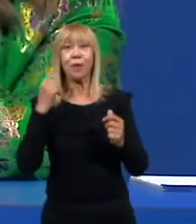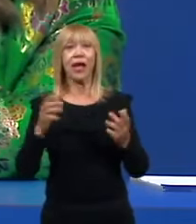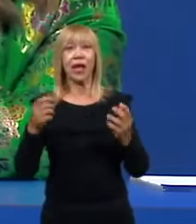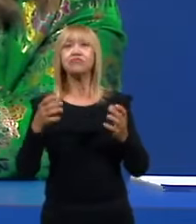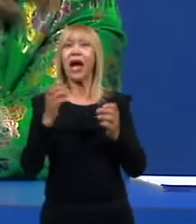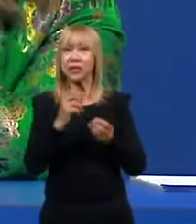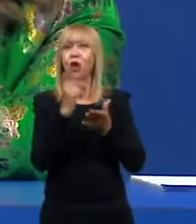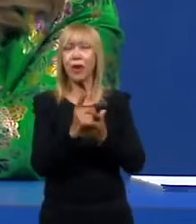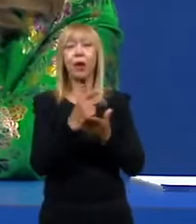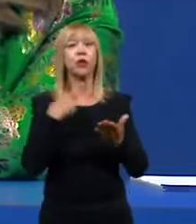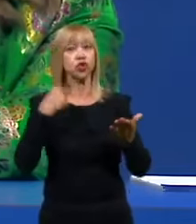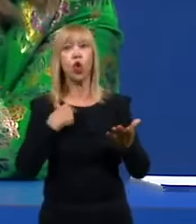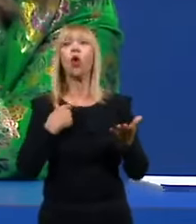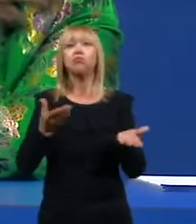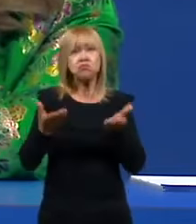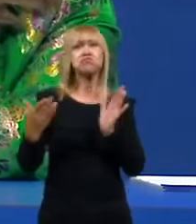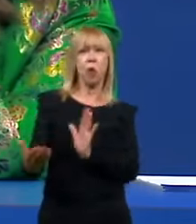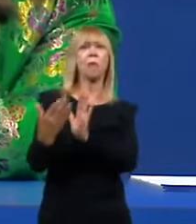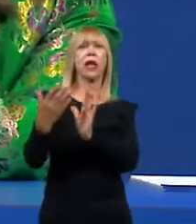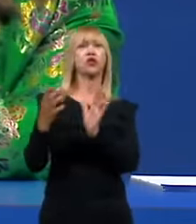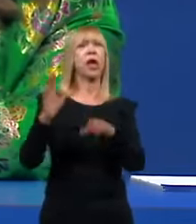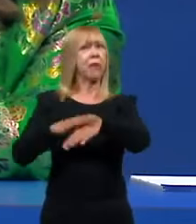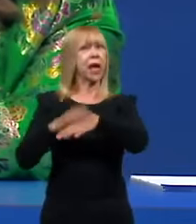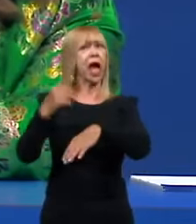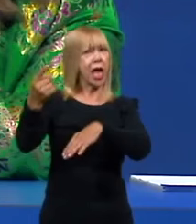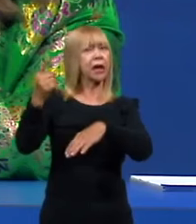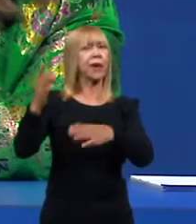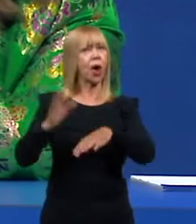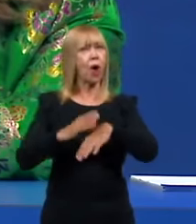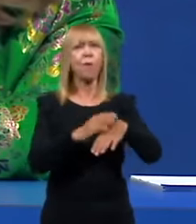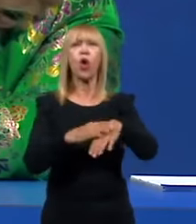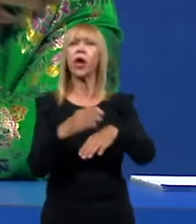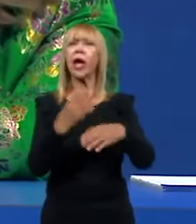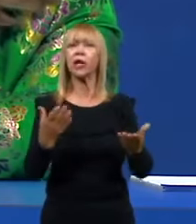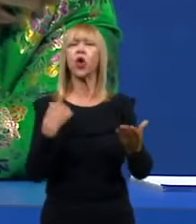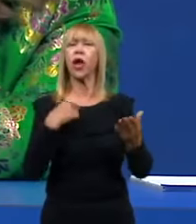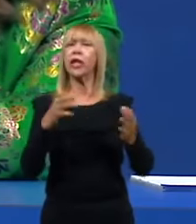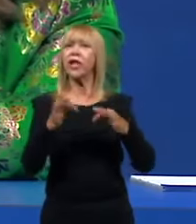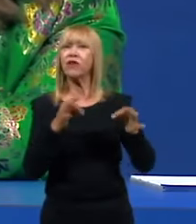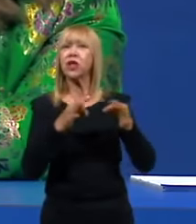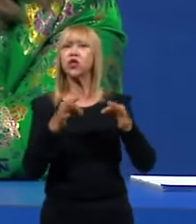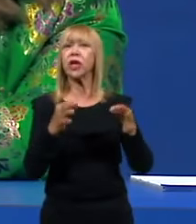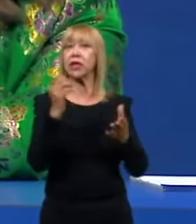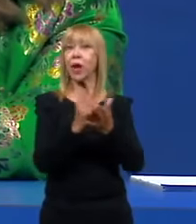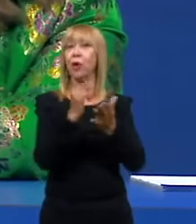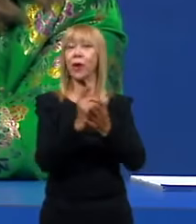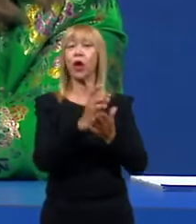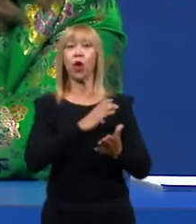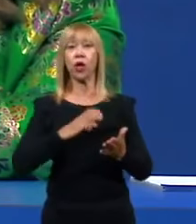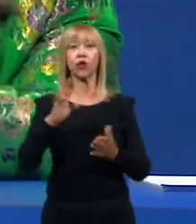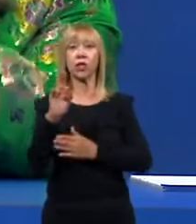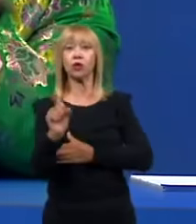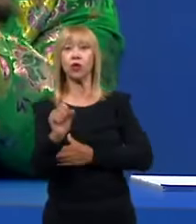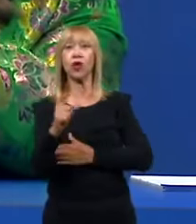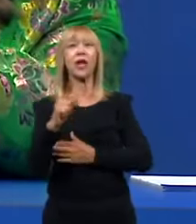utilizado, por eso yo lo emplazo a que convoque un plebiscito local con las definiciones que se aprobaron en el Congreso de los Estados